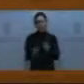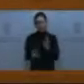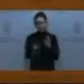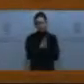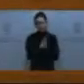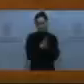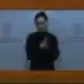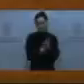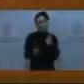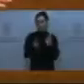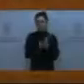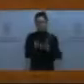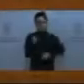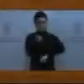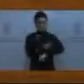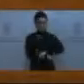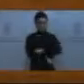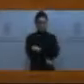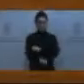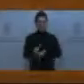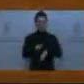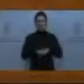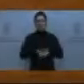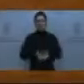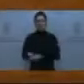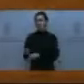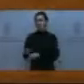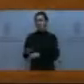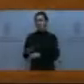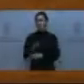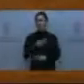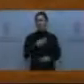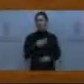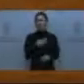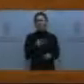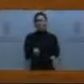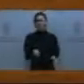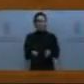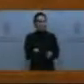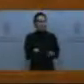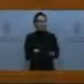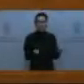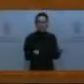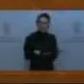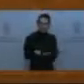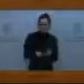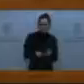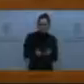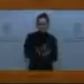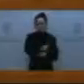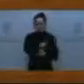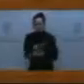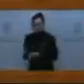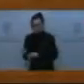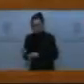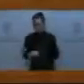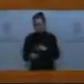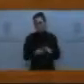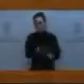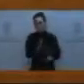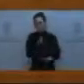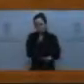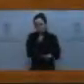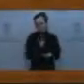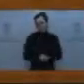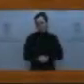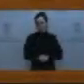de los fondos que vengan para esta restauración de patrimonio desde Madrid, bueno, pues tengan un tipo de control y se pueda ver a dónde van y cuál es su estado de ejecución. No tenemos ningún